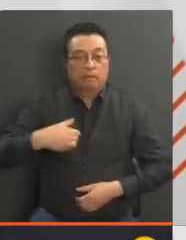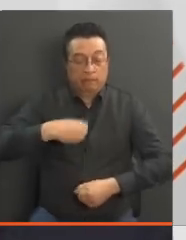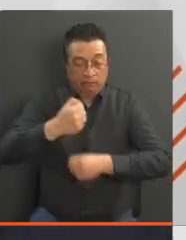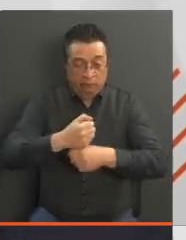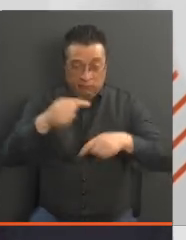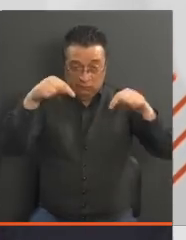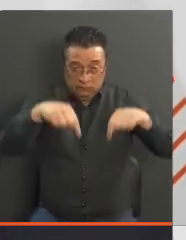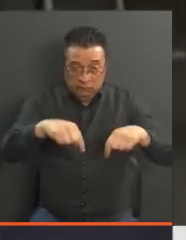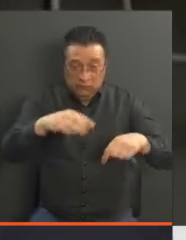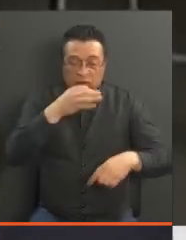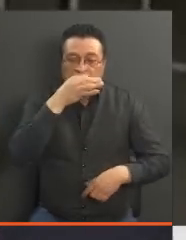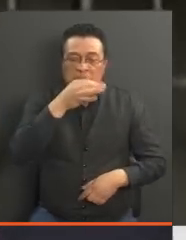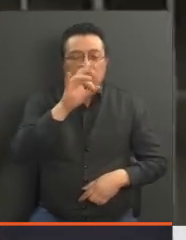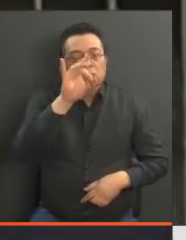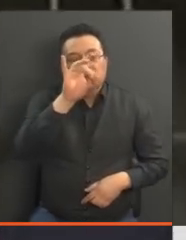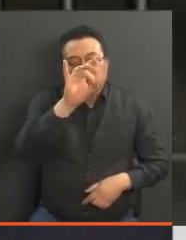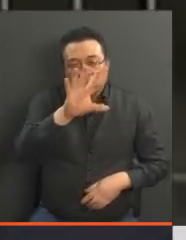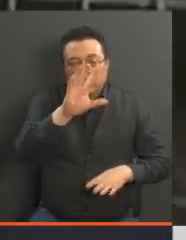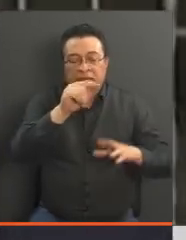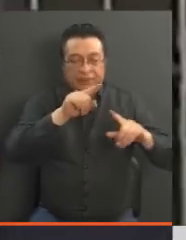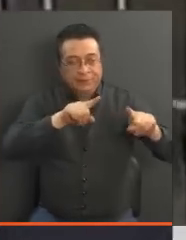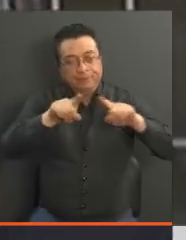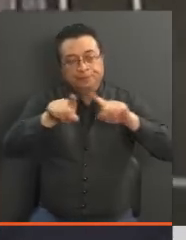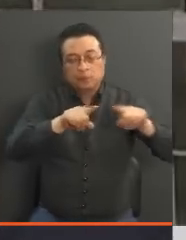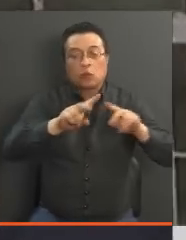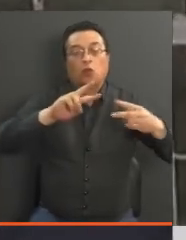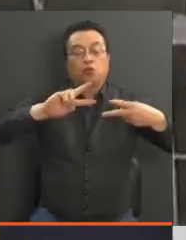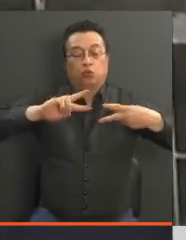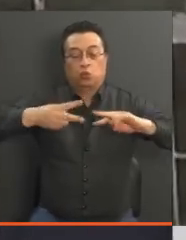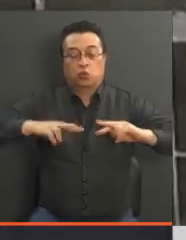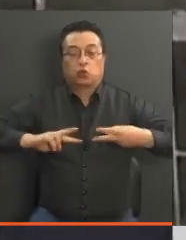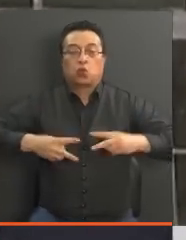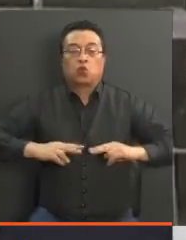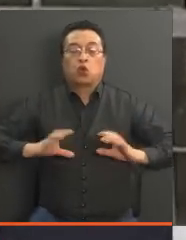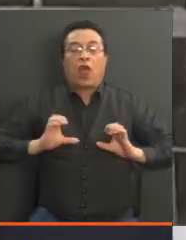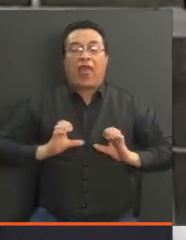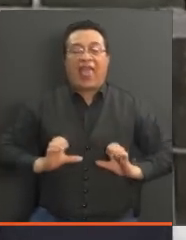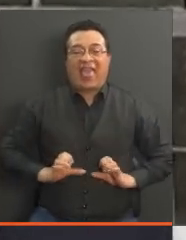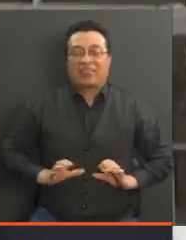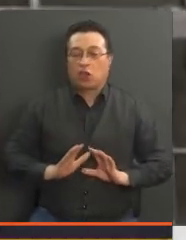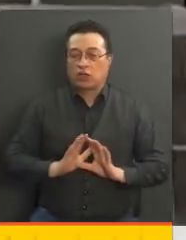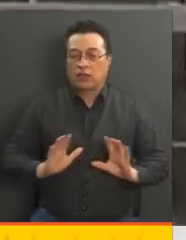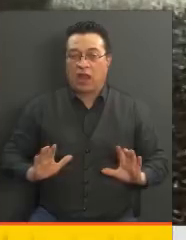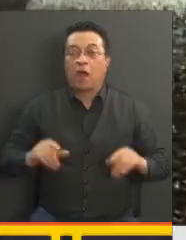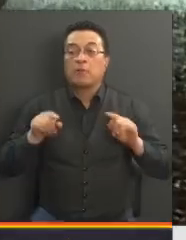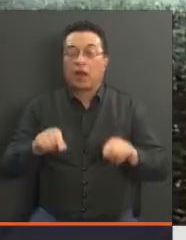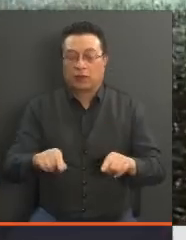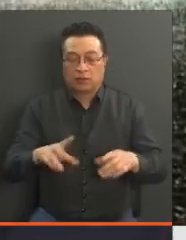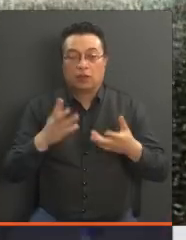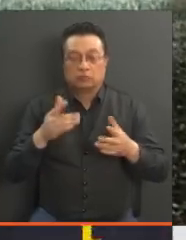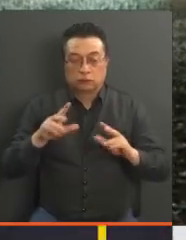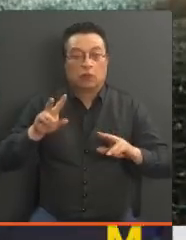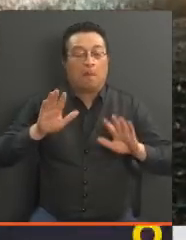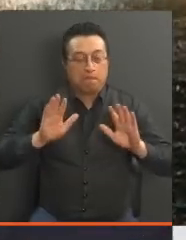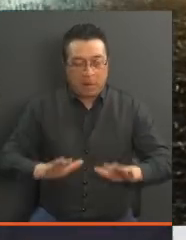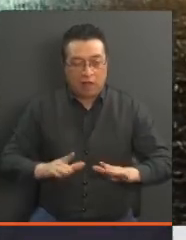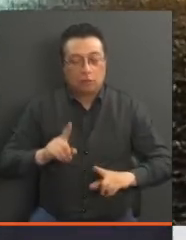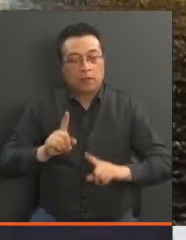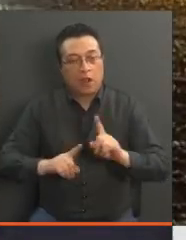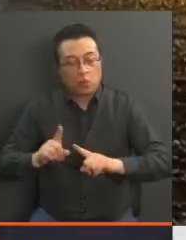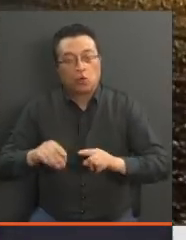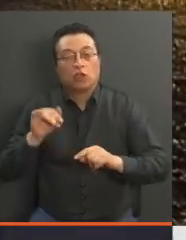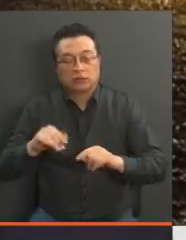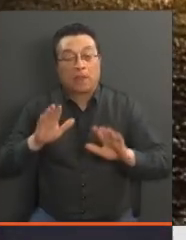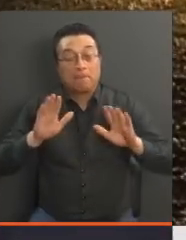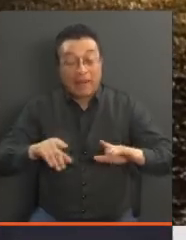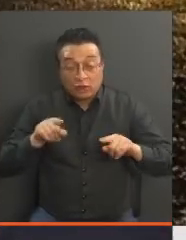en que solo están realizando algunos turnos éticos, que las faenas están totalmente paralizadas y que van a continuar así porque esta